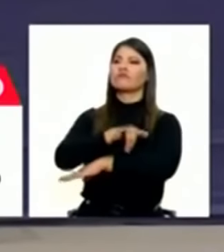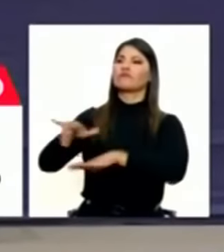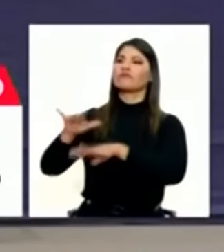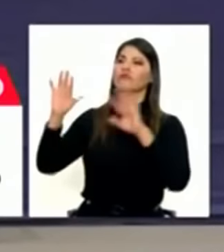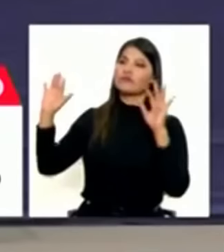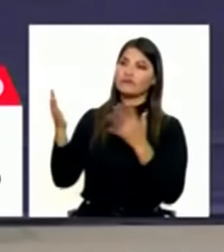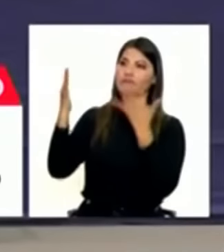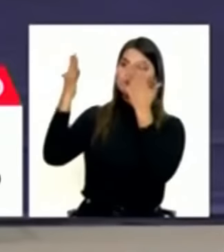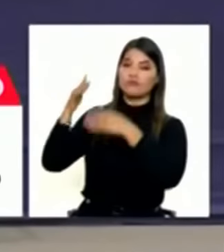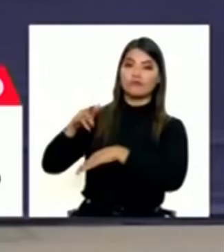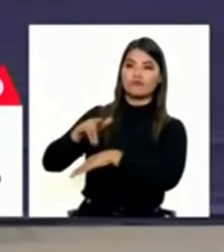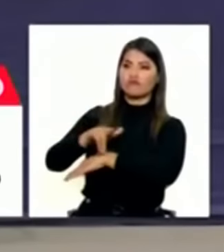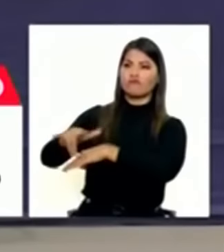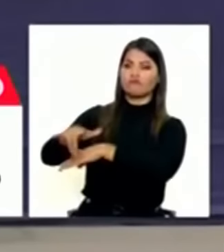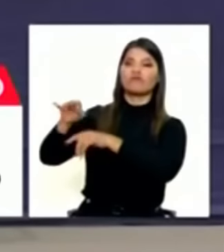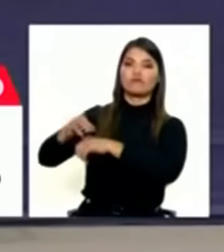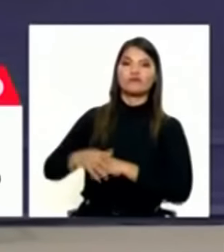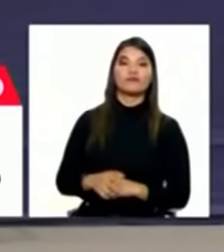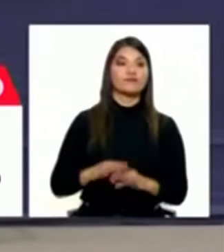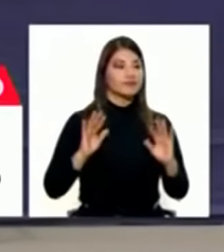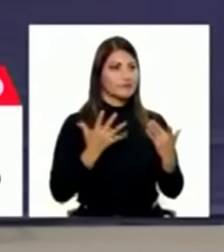el Perú. ¡Viva!